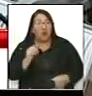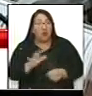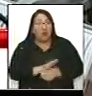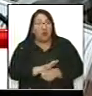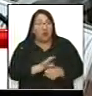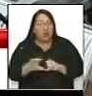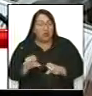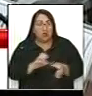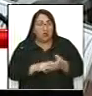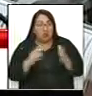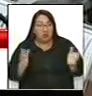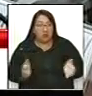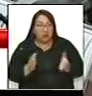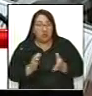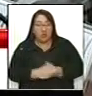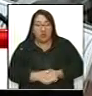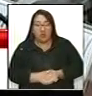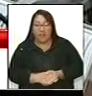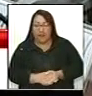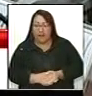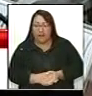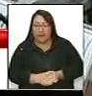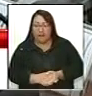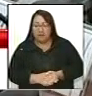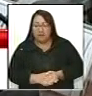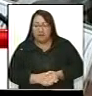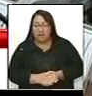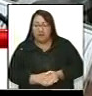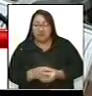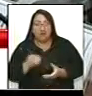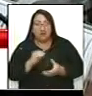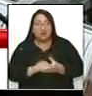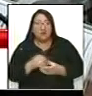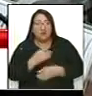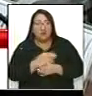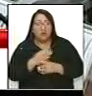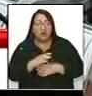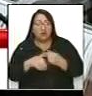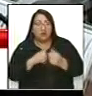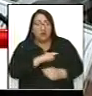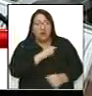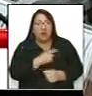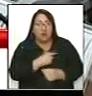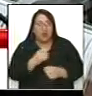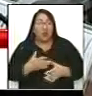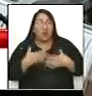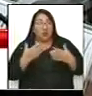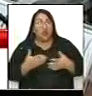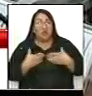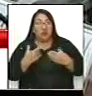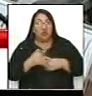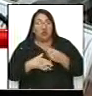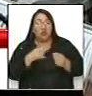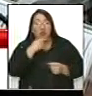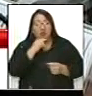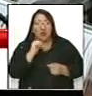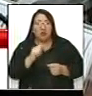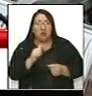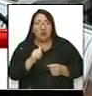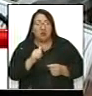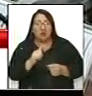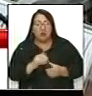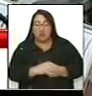hacer fomentar más la capacidad de fortalecimiento de autoestima en las mujeres